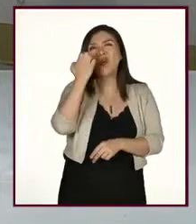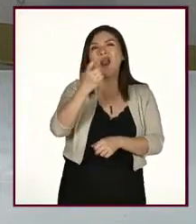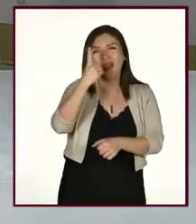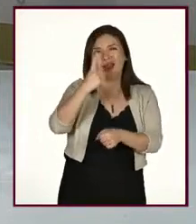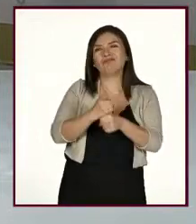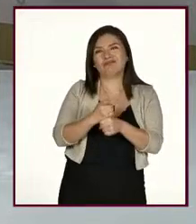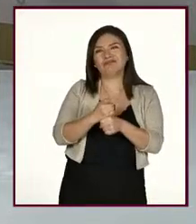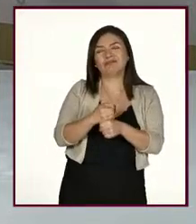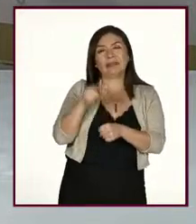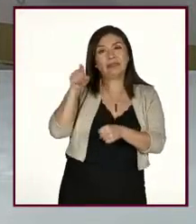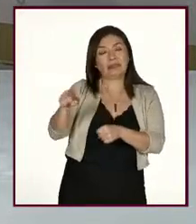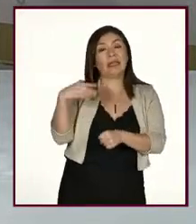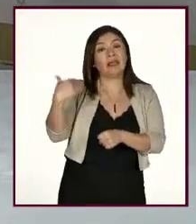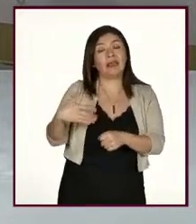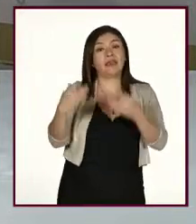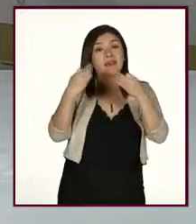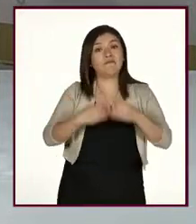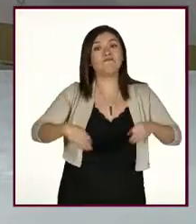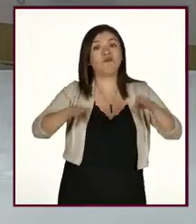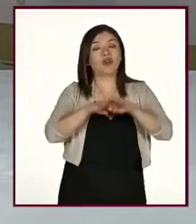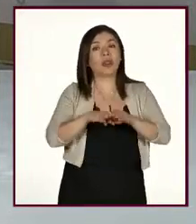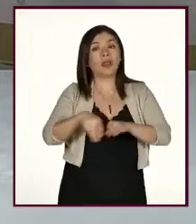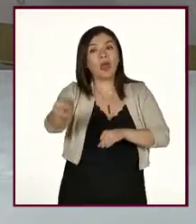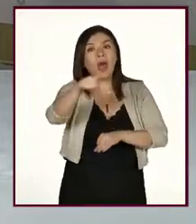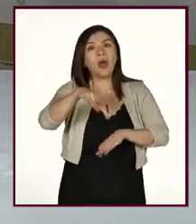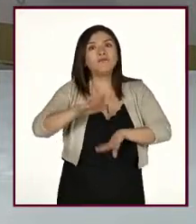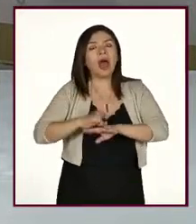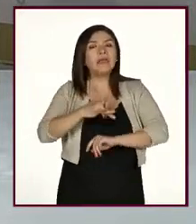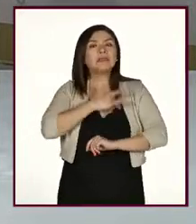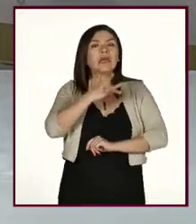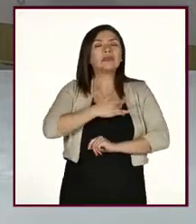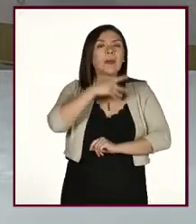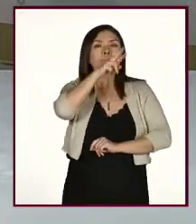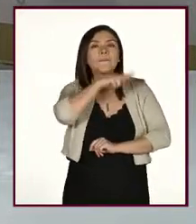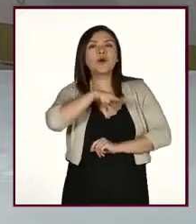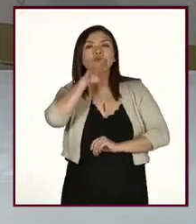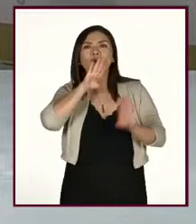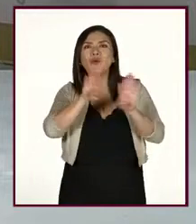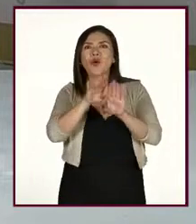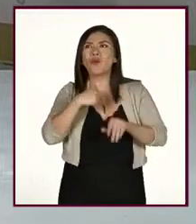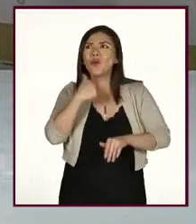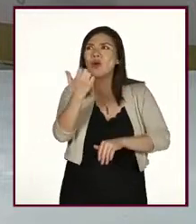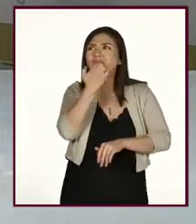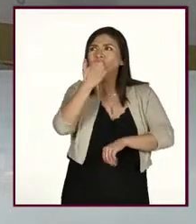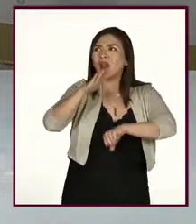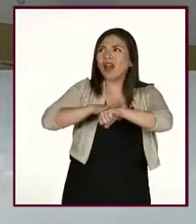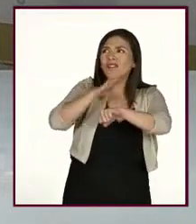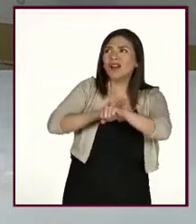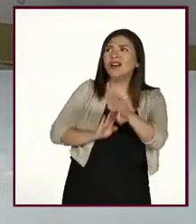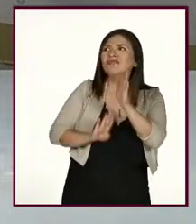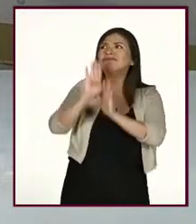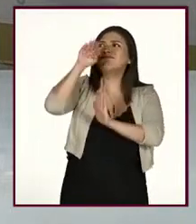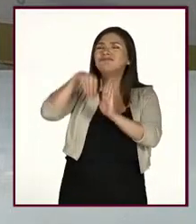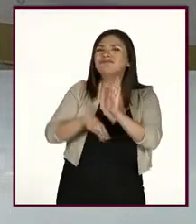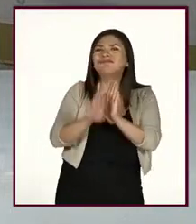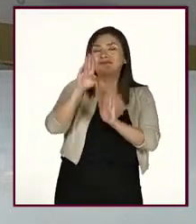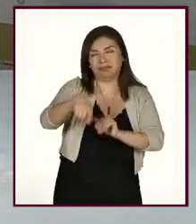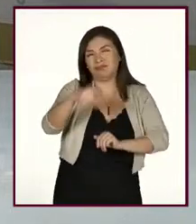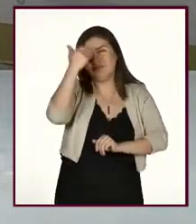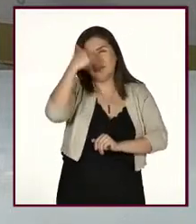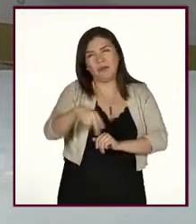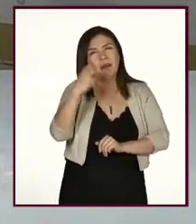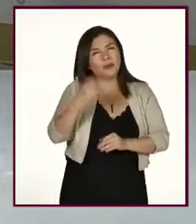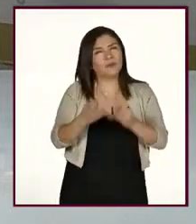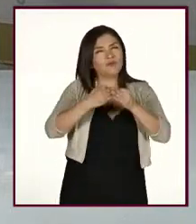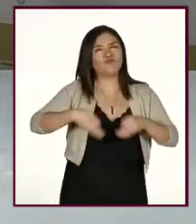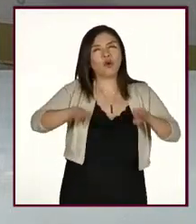Entonces hay como mucha importancia en cuanto a las preocupaciones de cómo es el desempeño académico. Entonces es un área importante, pues sabemos que los